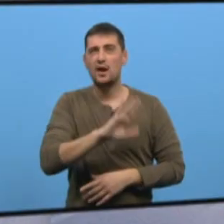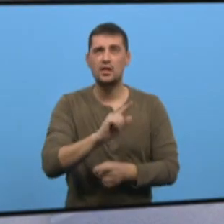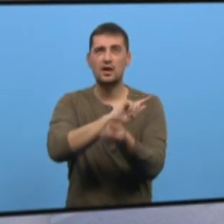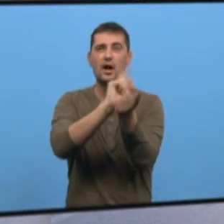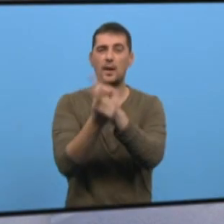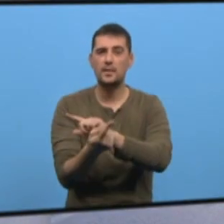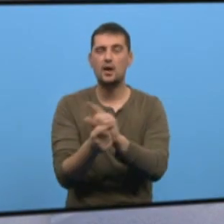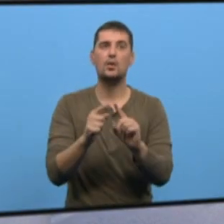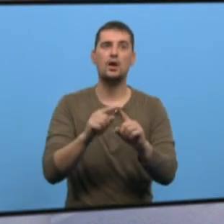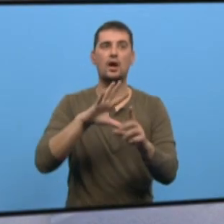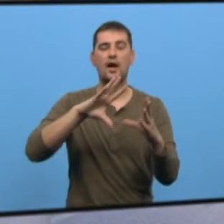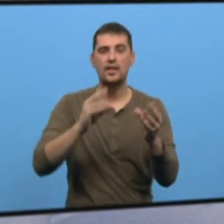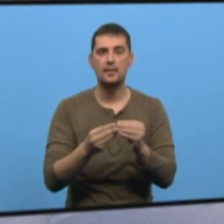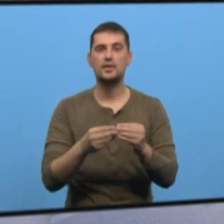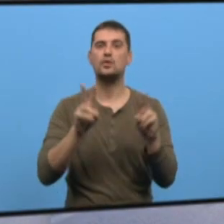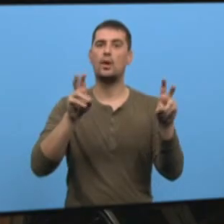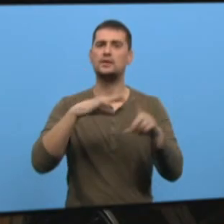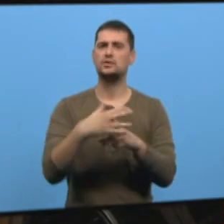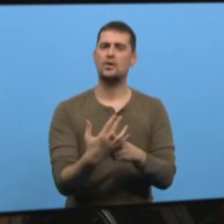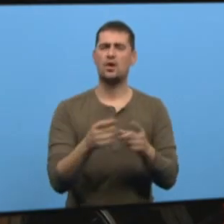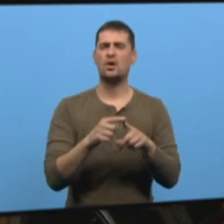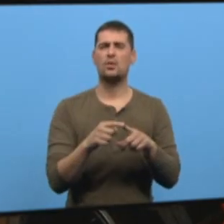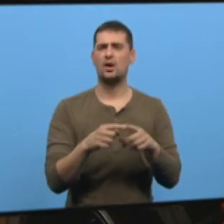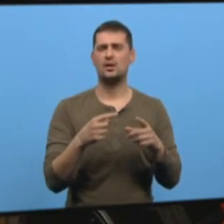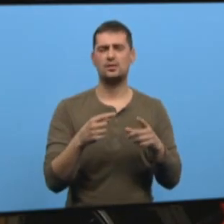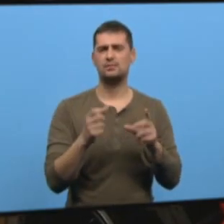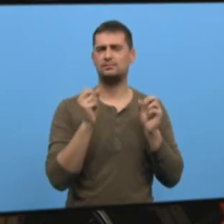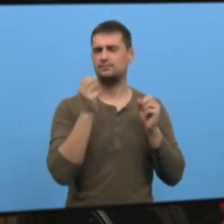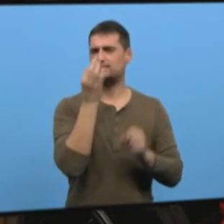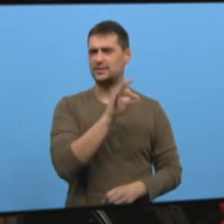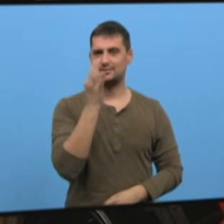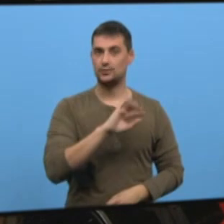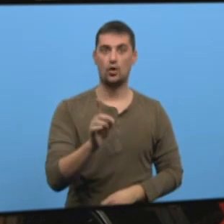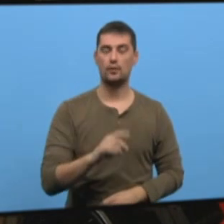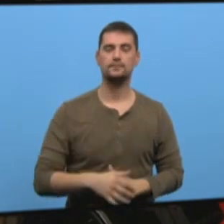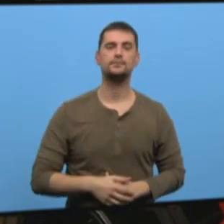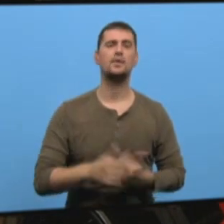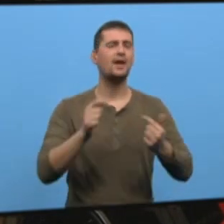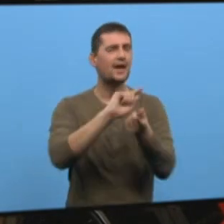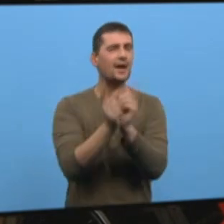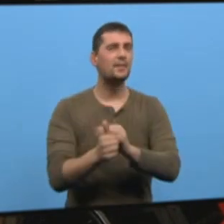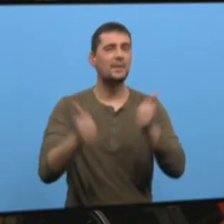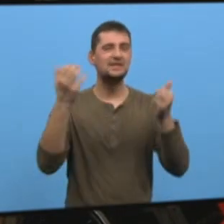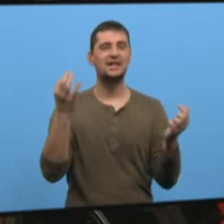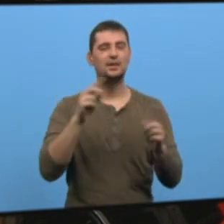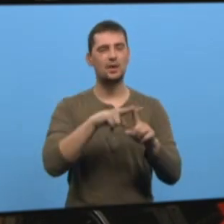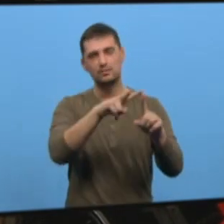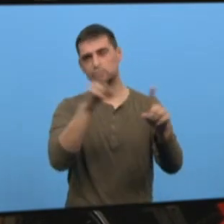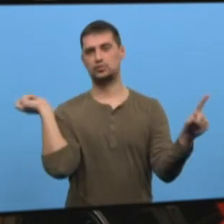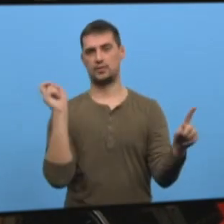adaptándose a Nova situación Dear levar o máximo que camb mana de ver de aear